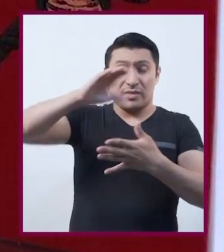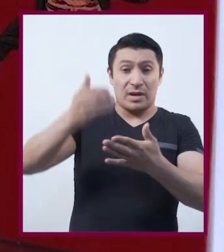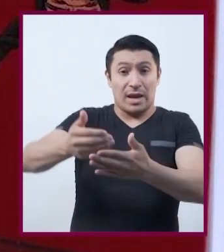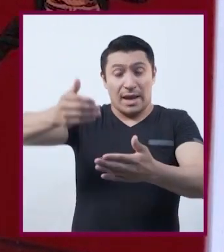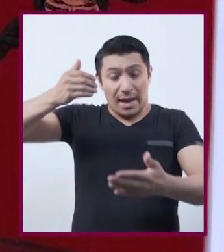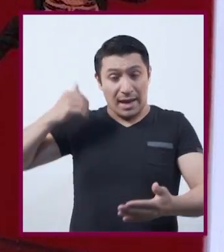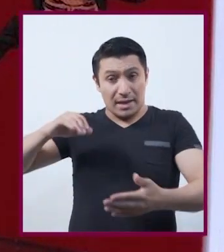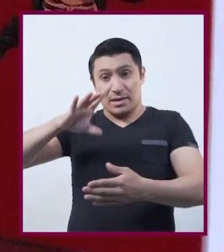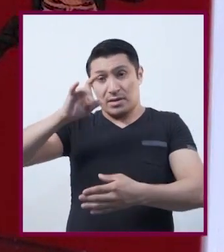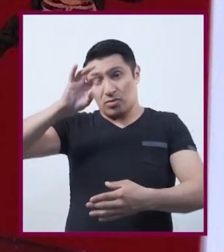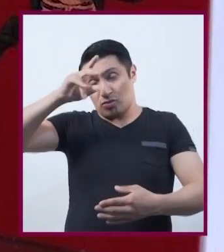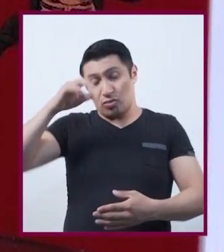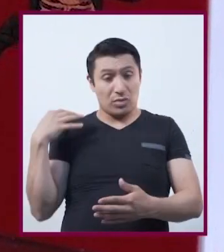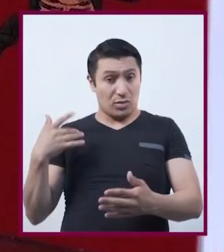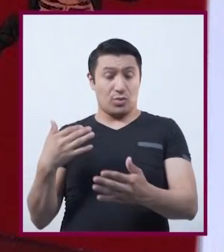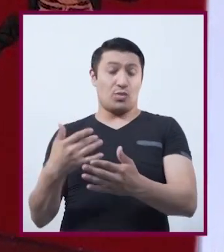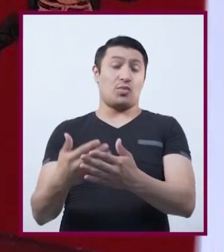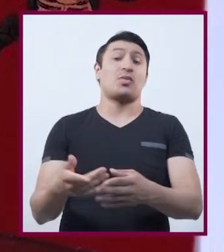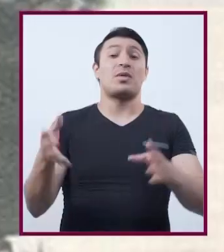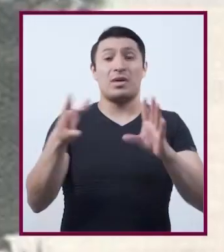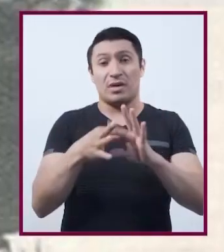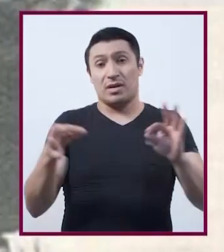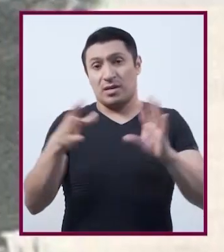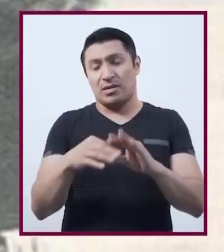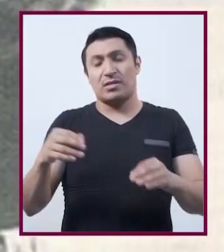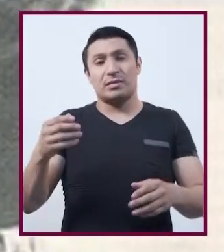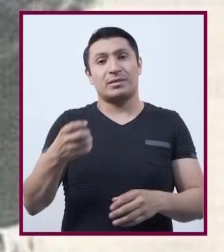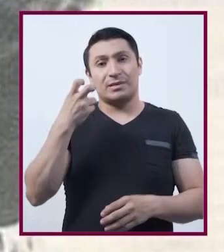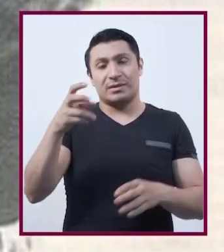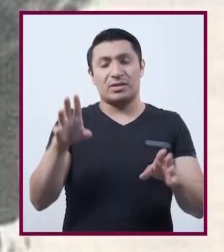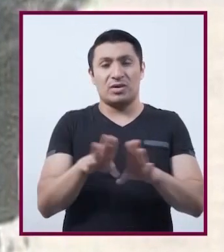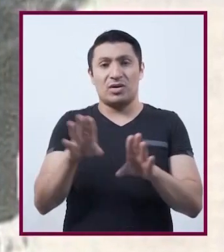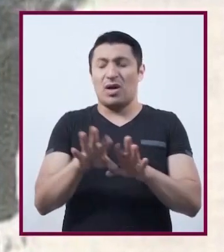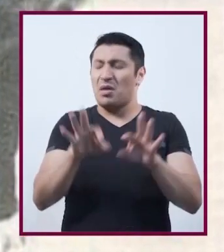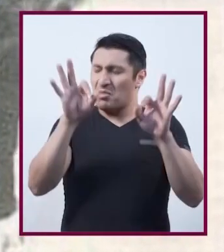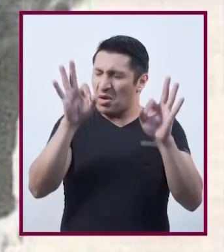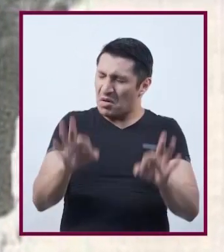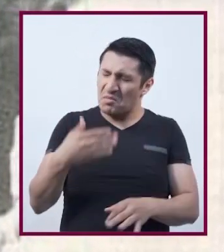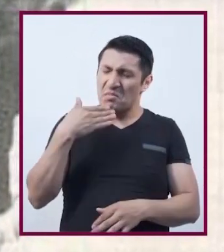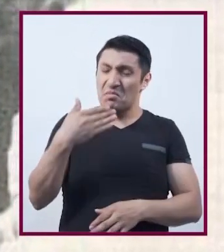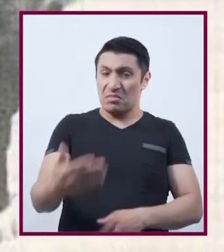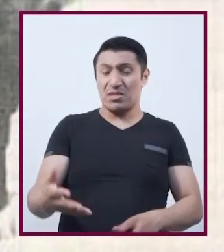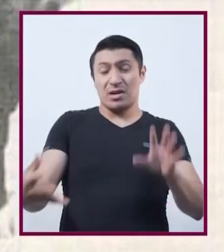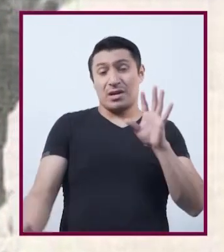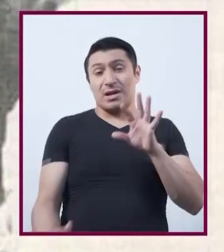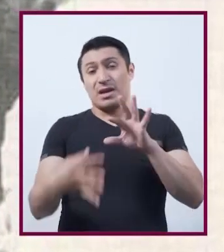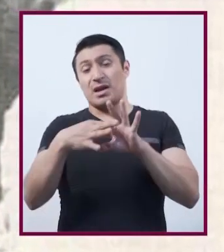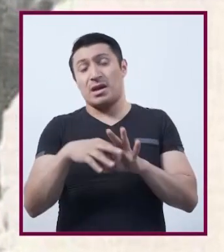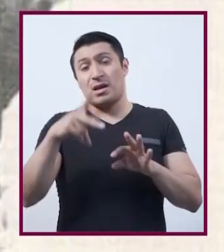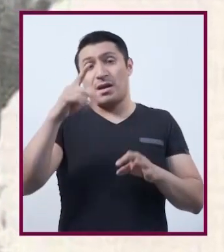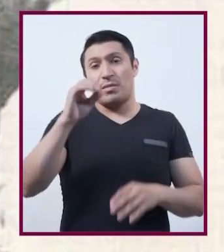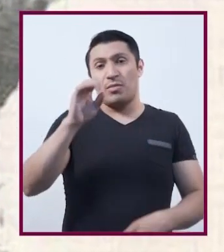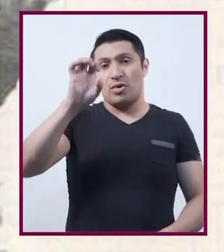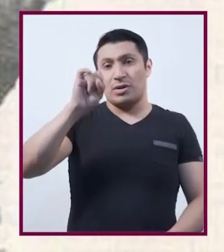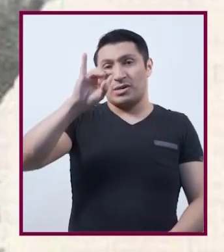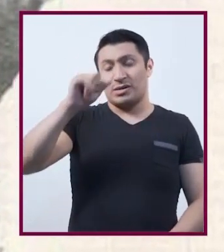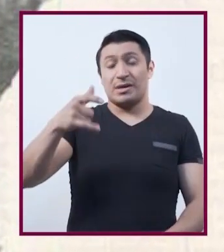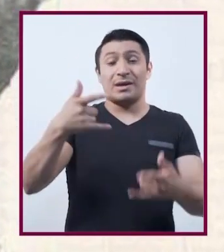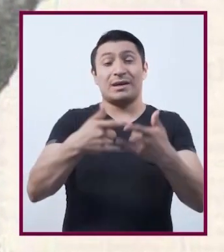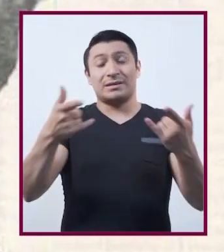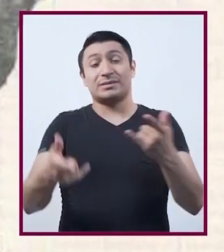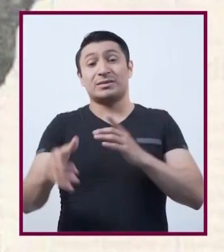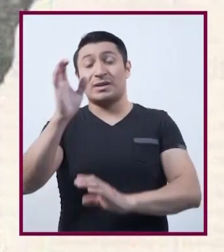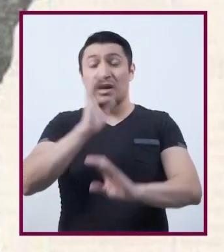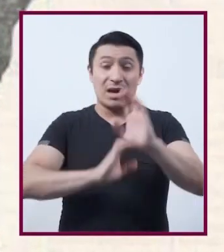combinando poesía, historia y cuento. En 1985, el escritor uruguayo pudo volver a su patria